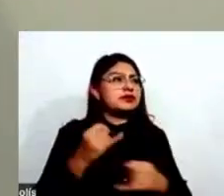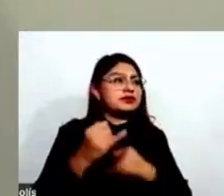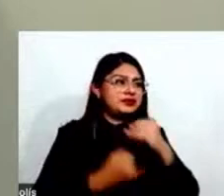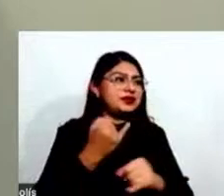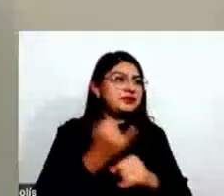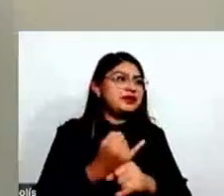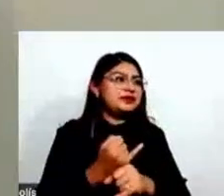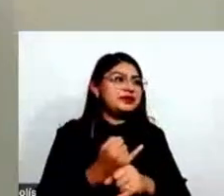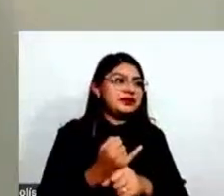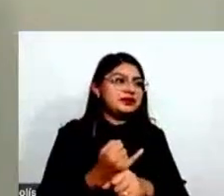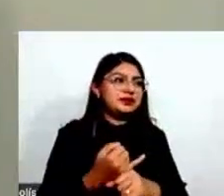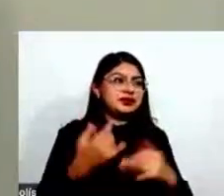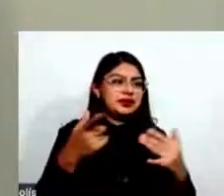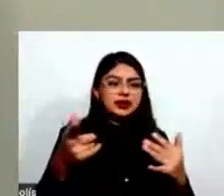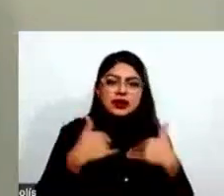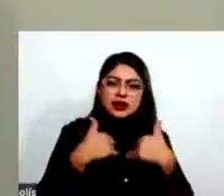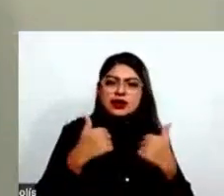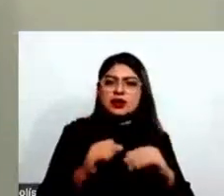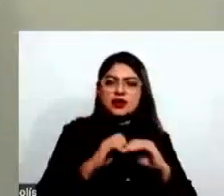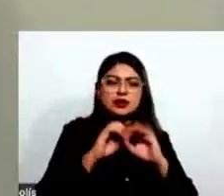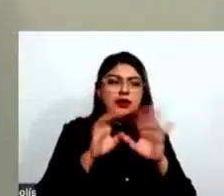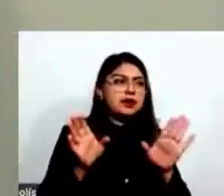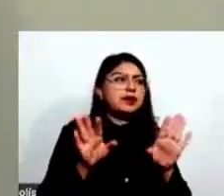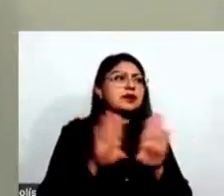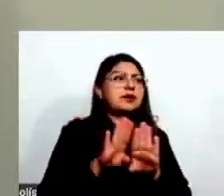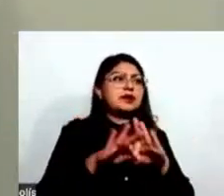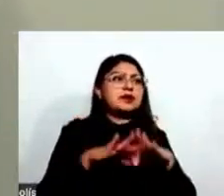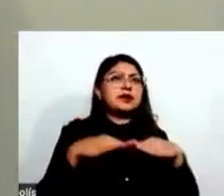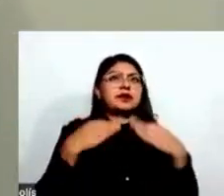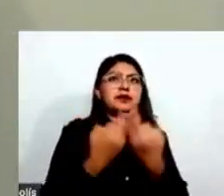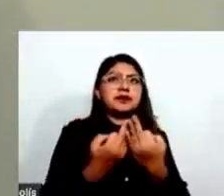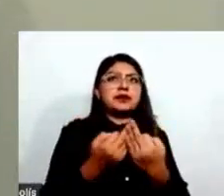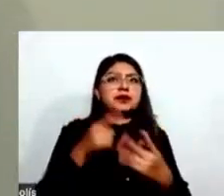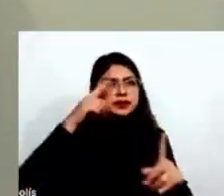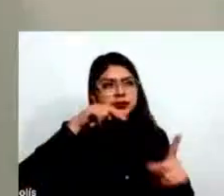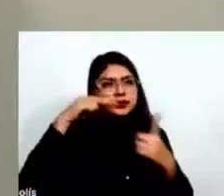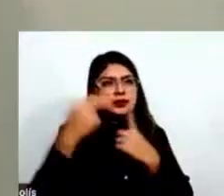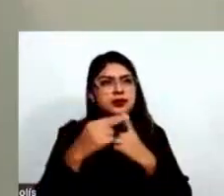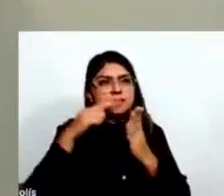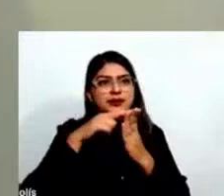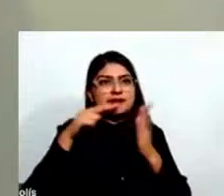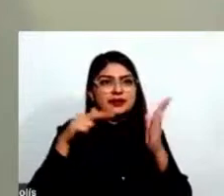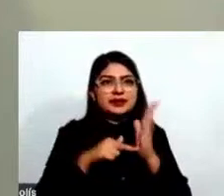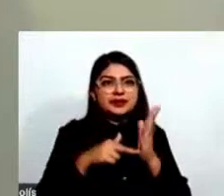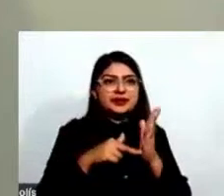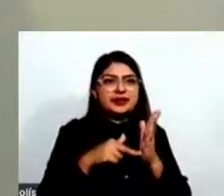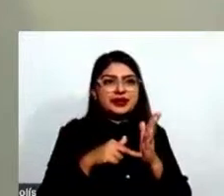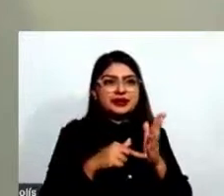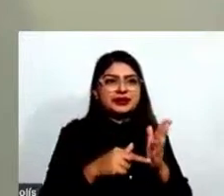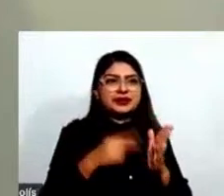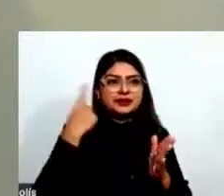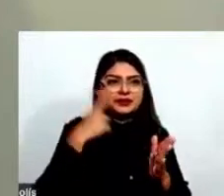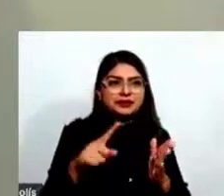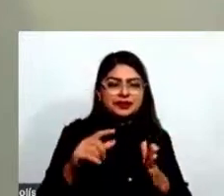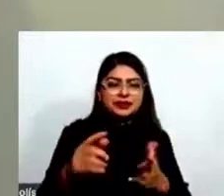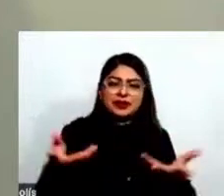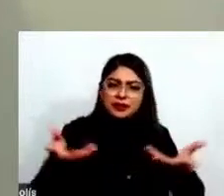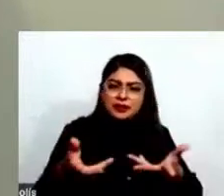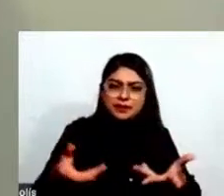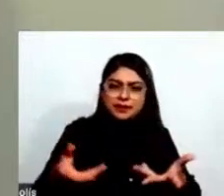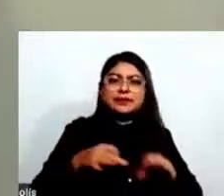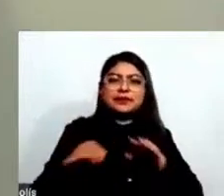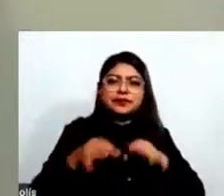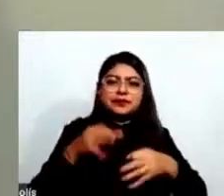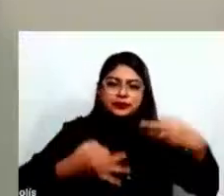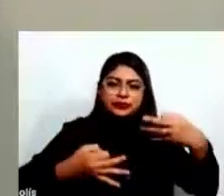que ha interpretado los requisitos mínimos de la inamovilidad judicial, la naturaleza del juicio